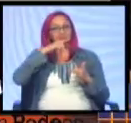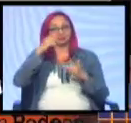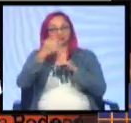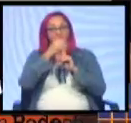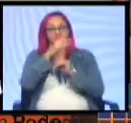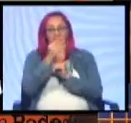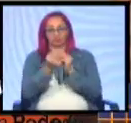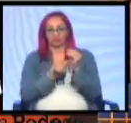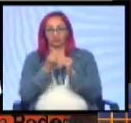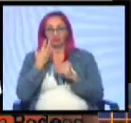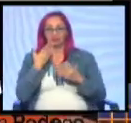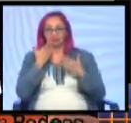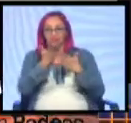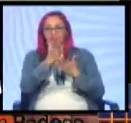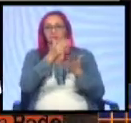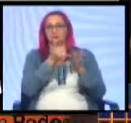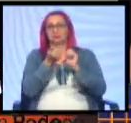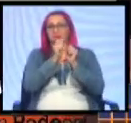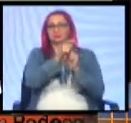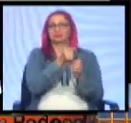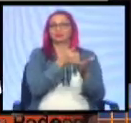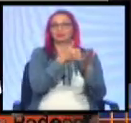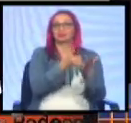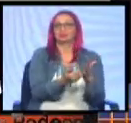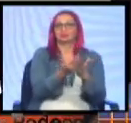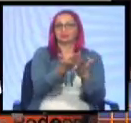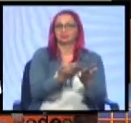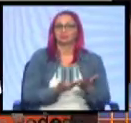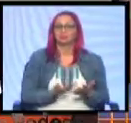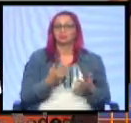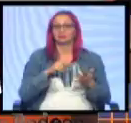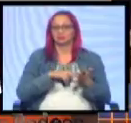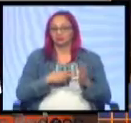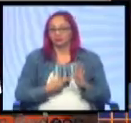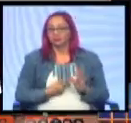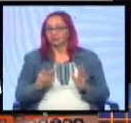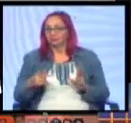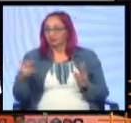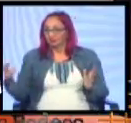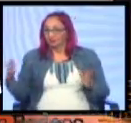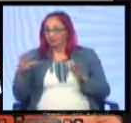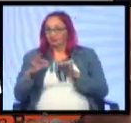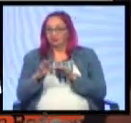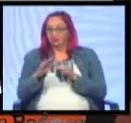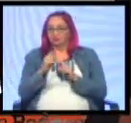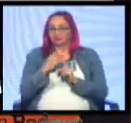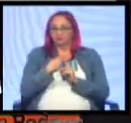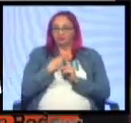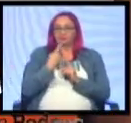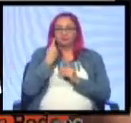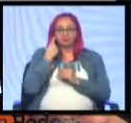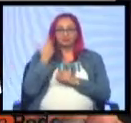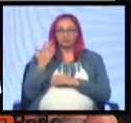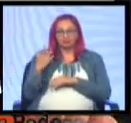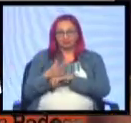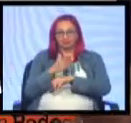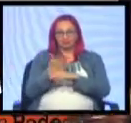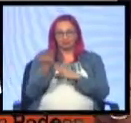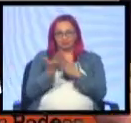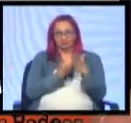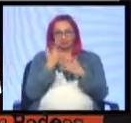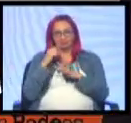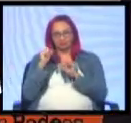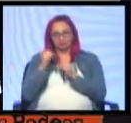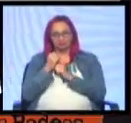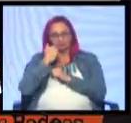su producto, para que cambien sus premios, para que hagan devoluciones. O sea, es un socio que tiene la Junta para mejorar el servicio y